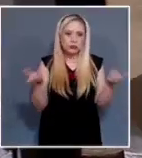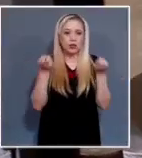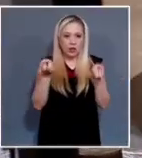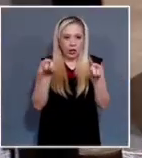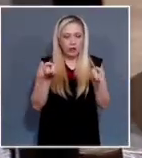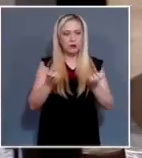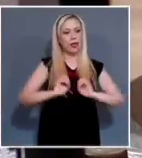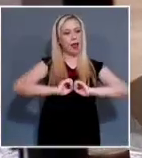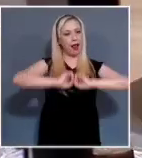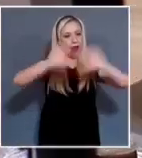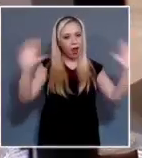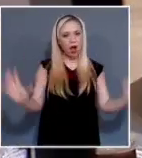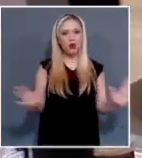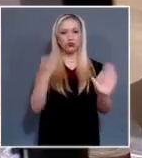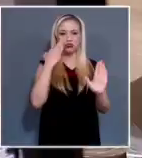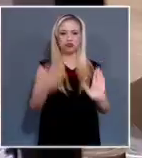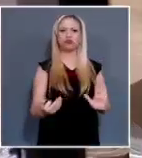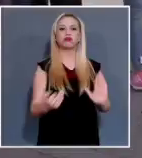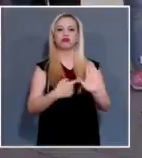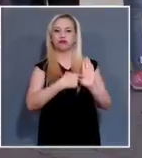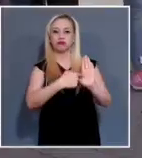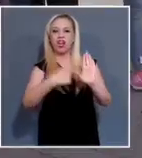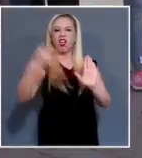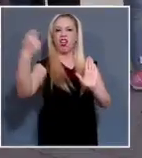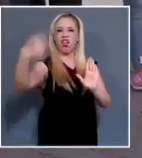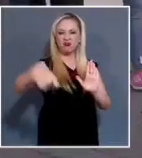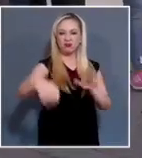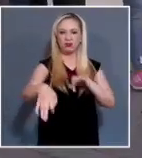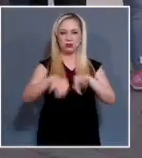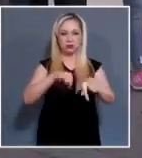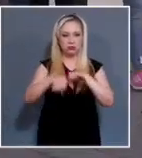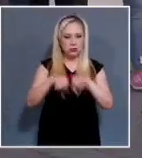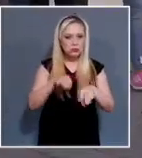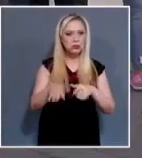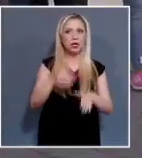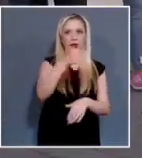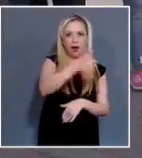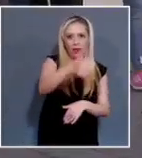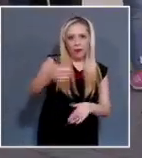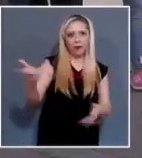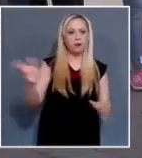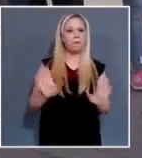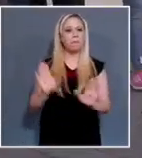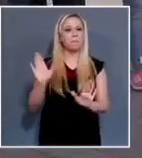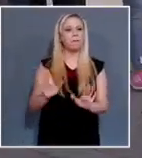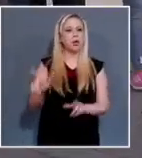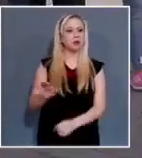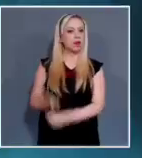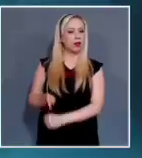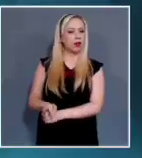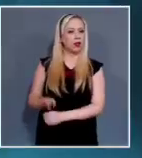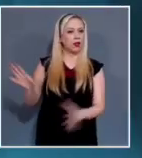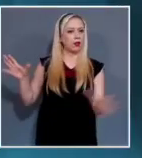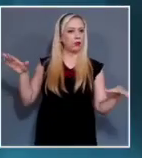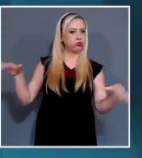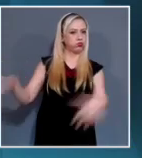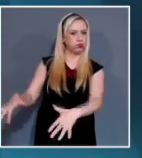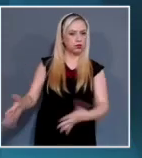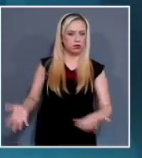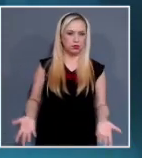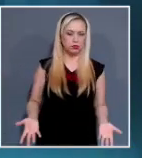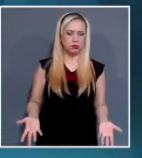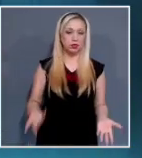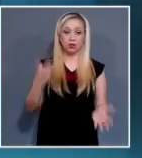y rendición de cuentas. Y en cuanto a la tutela preventiva respecto a la elección de 2024, debe otorgarse, pues si se advierte